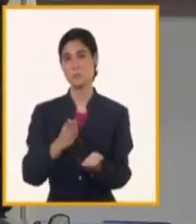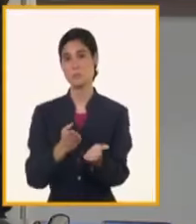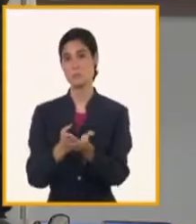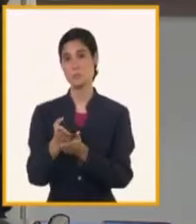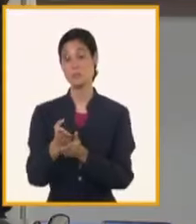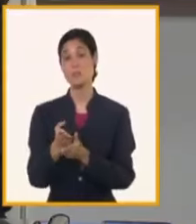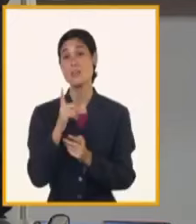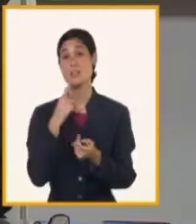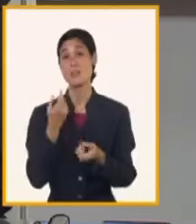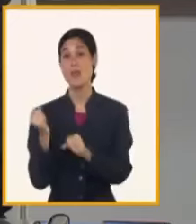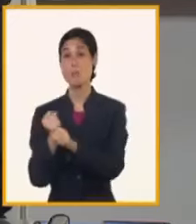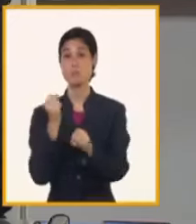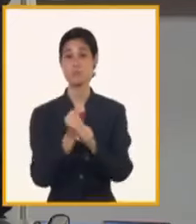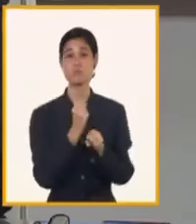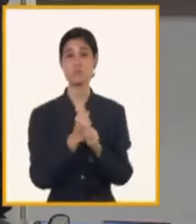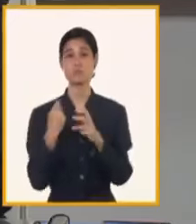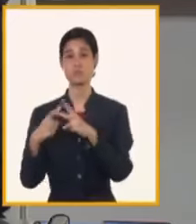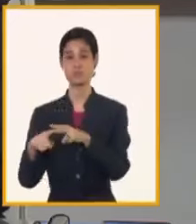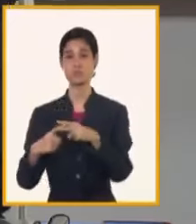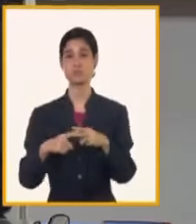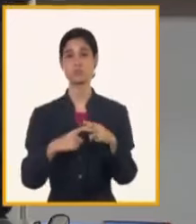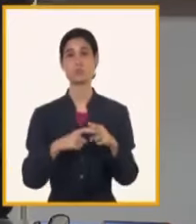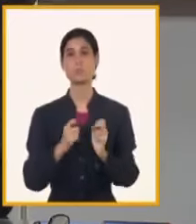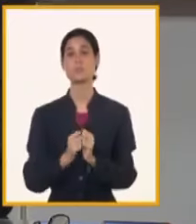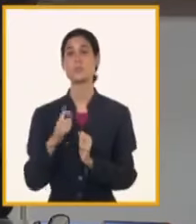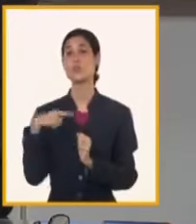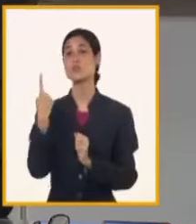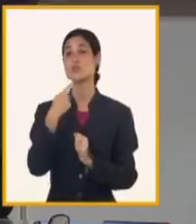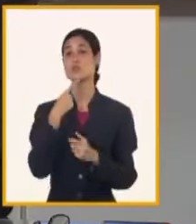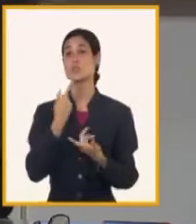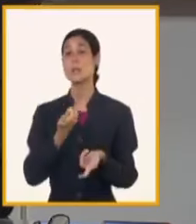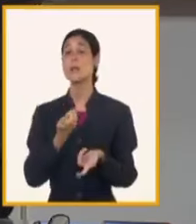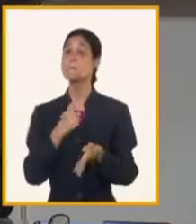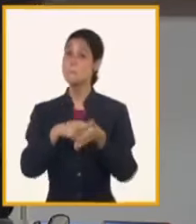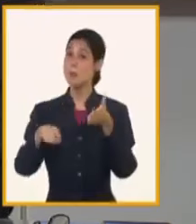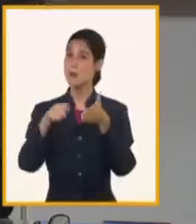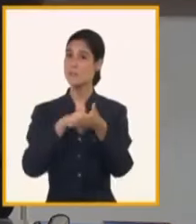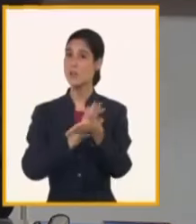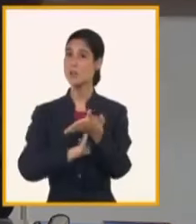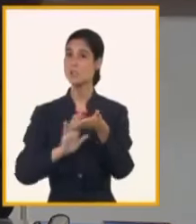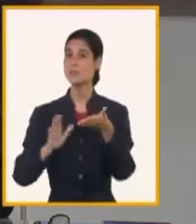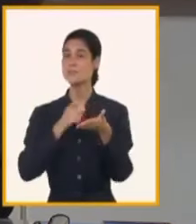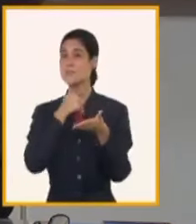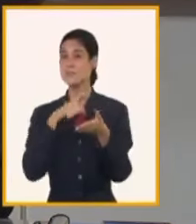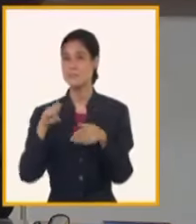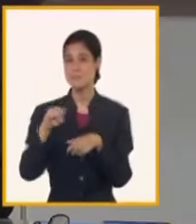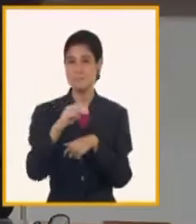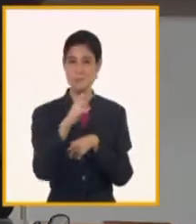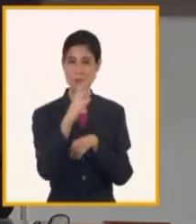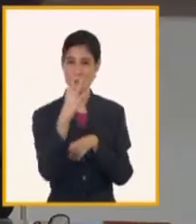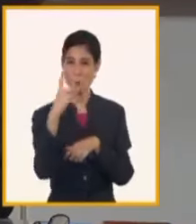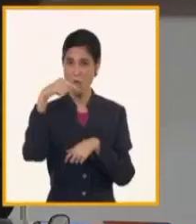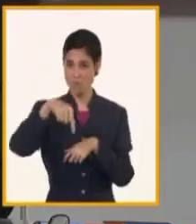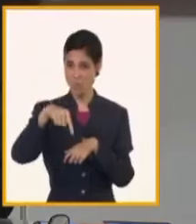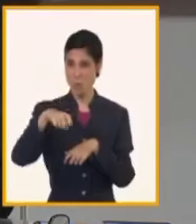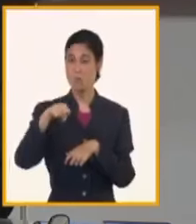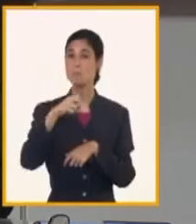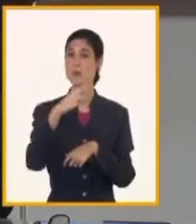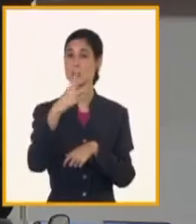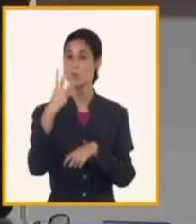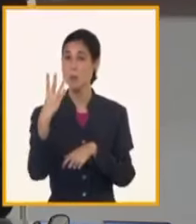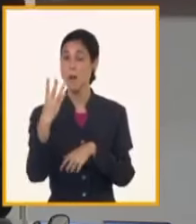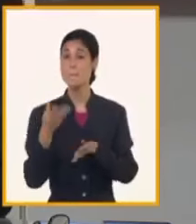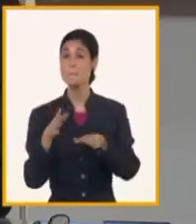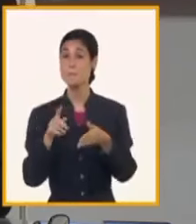trabajos que que se hicieron nosotros estamos asegurando porque planificamos madrugada de hoy con los mismos